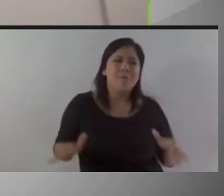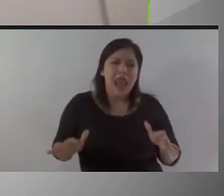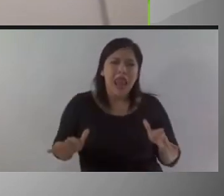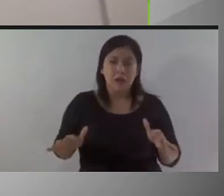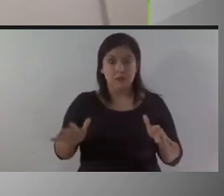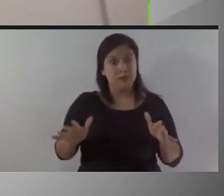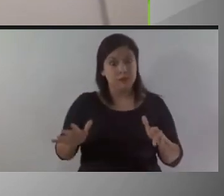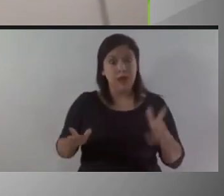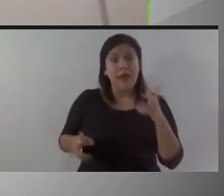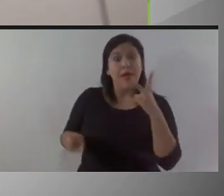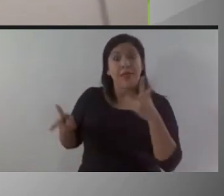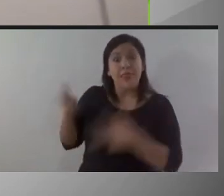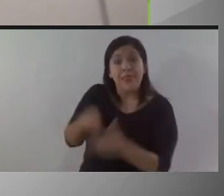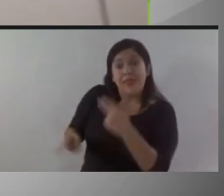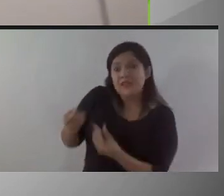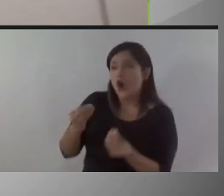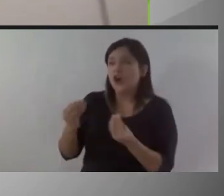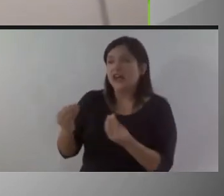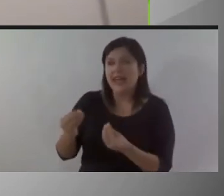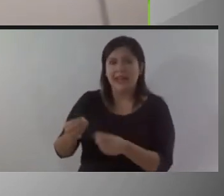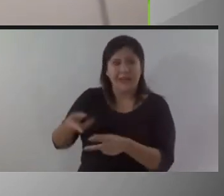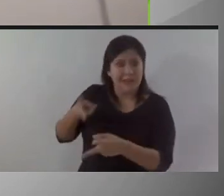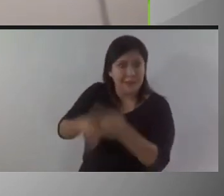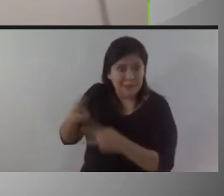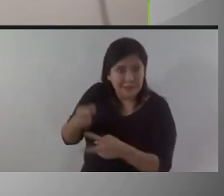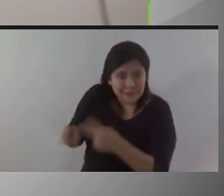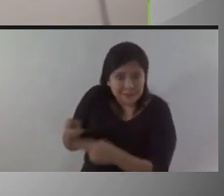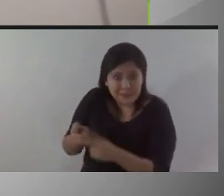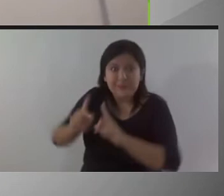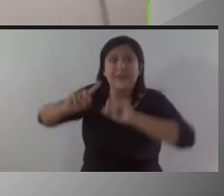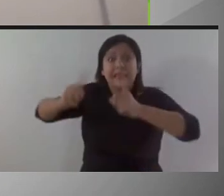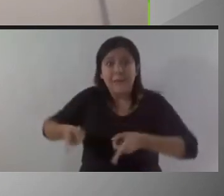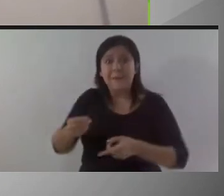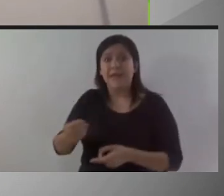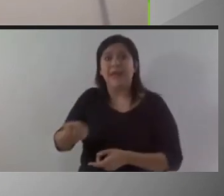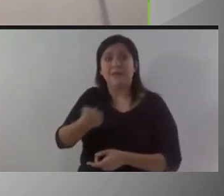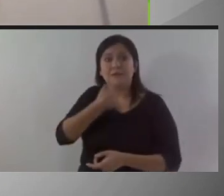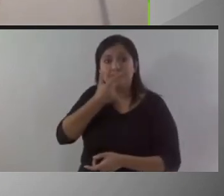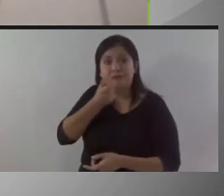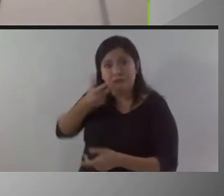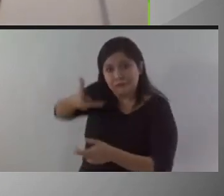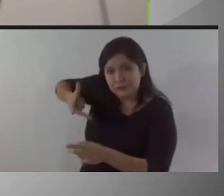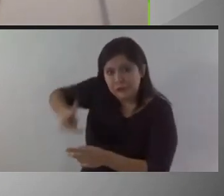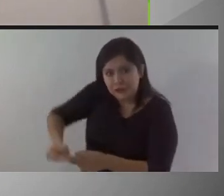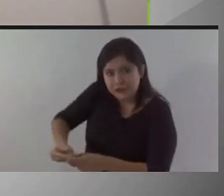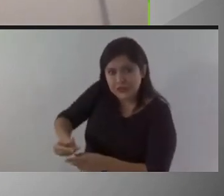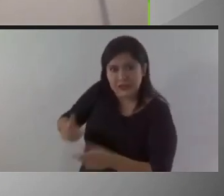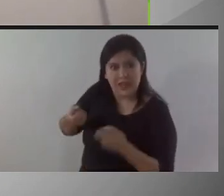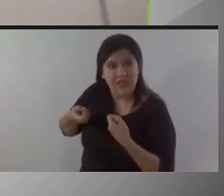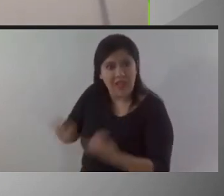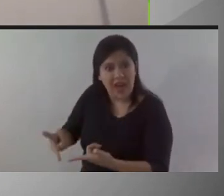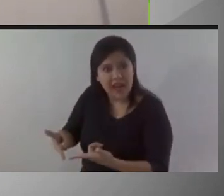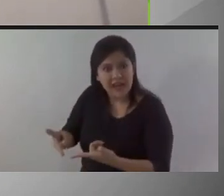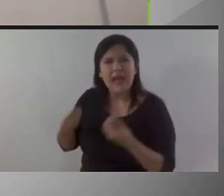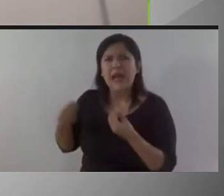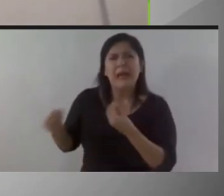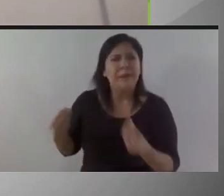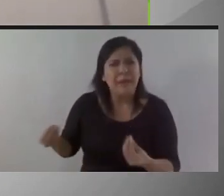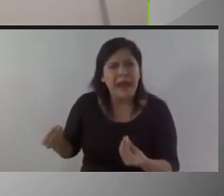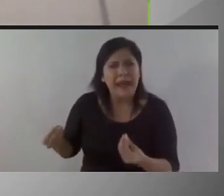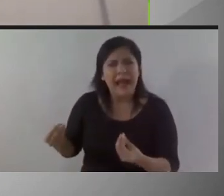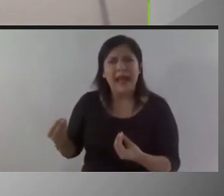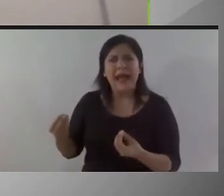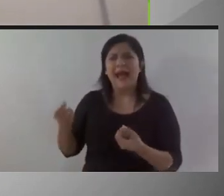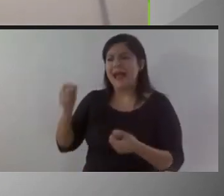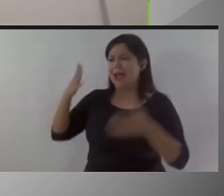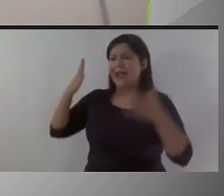hormonales cuyo único propósito es que nuestro cuerpo se vea lo más parecido posible a lo que